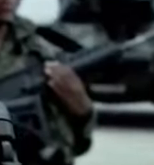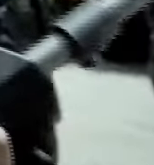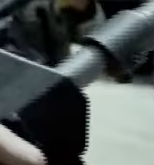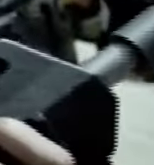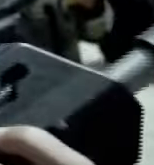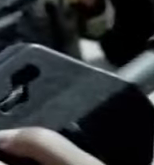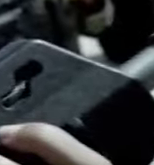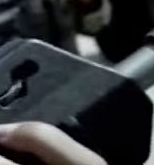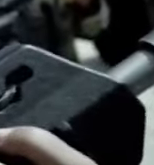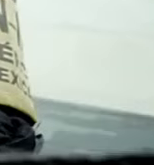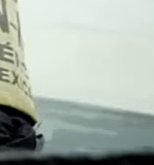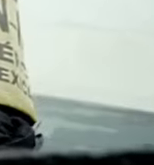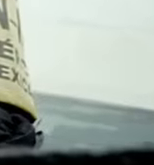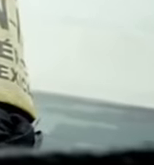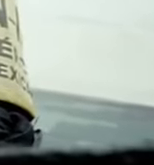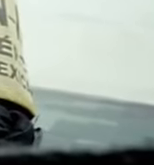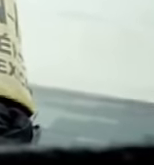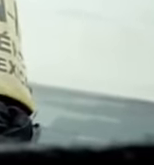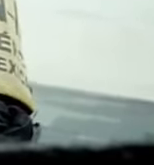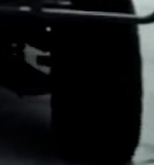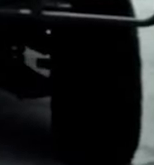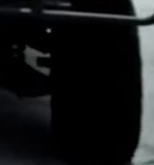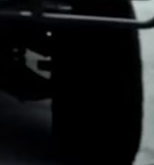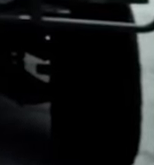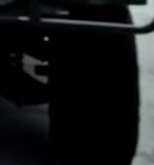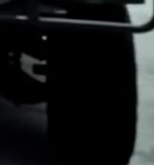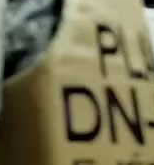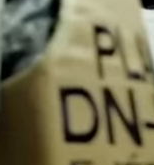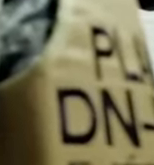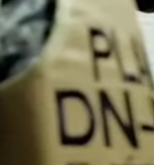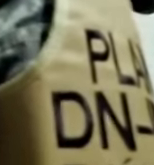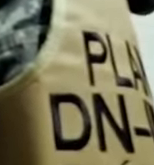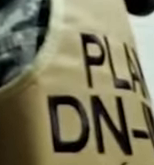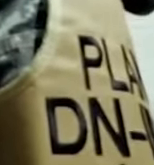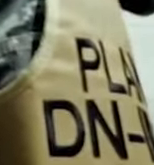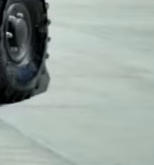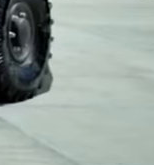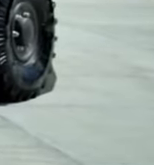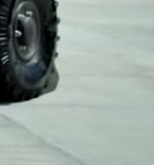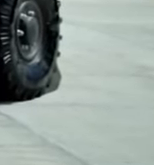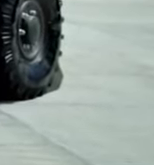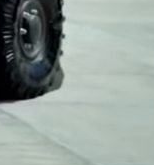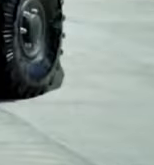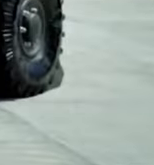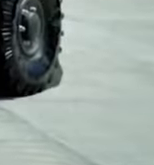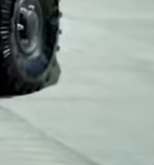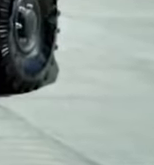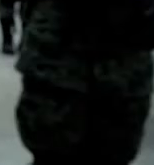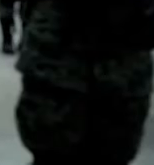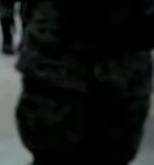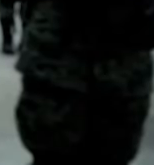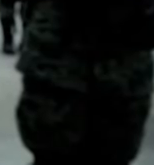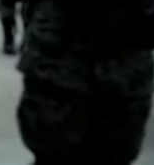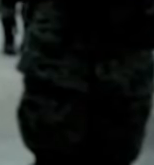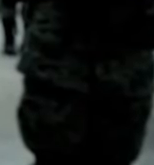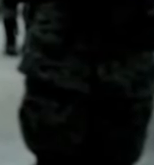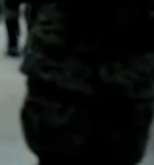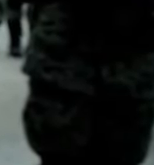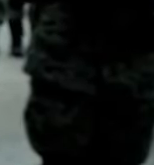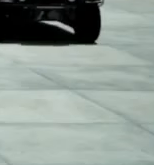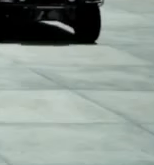comprometo. Me comprometo. Me comprometo. Somos soldados de la patria, soldados del ejército y de la